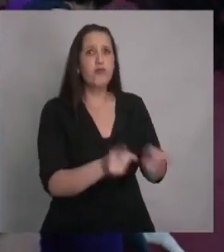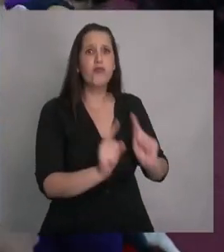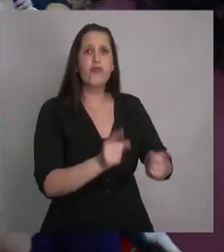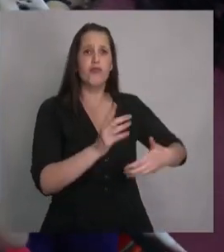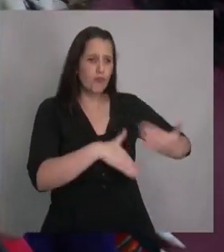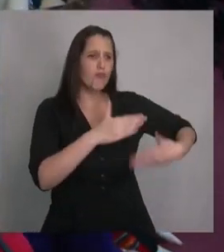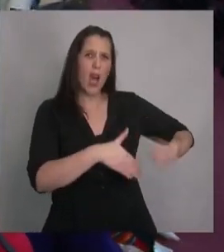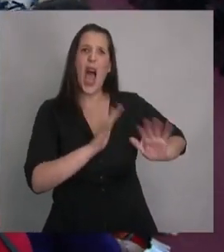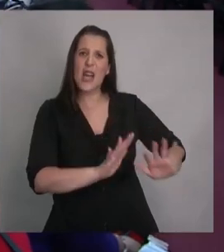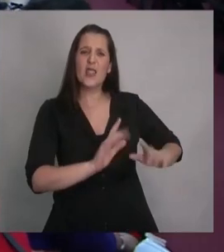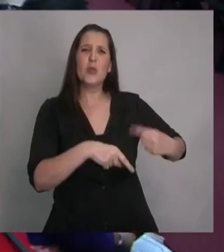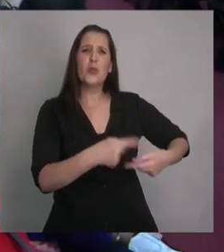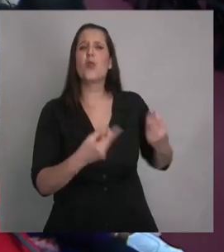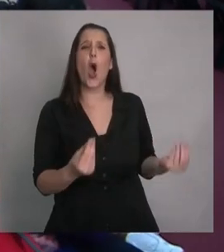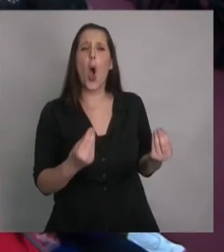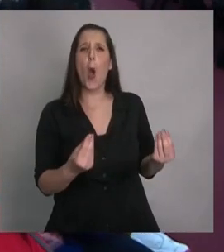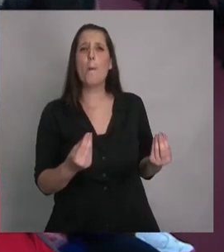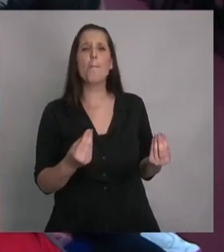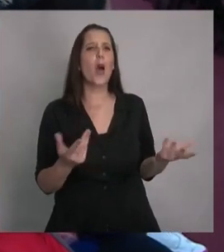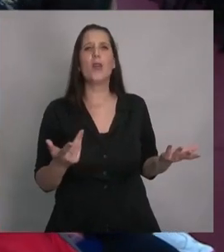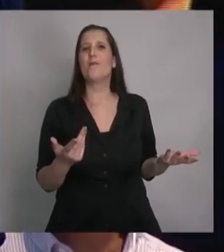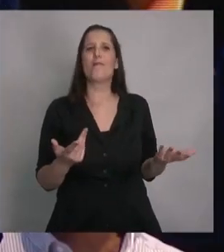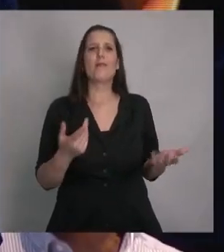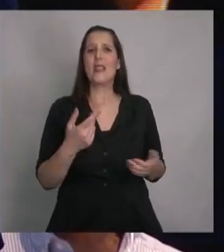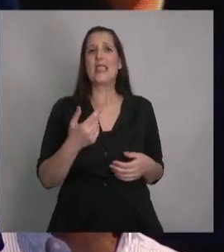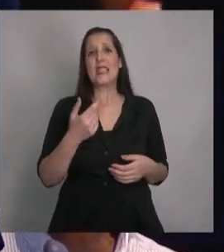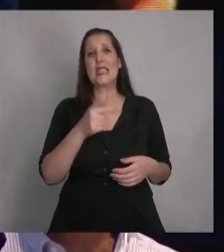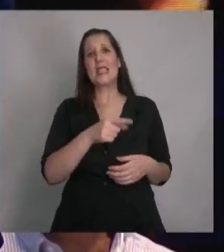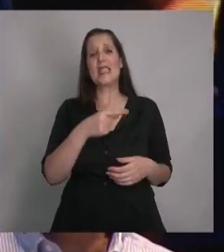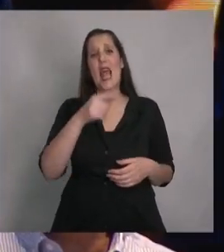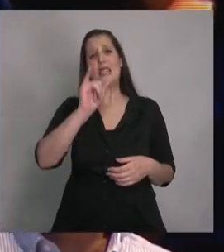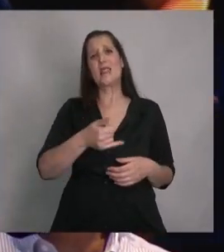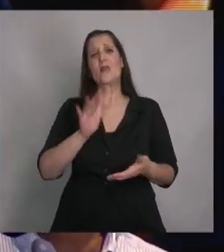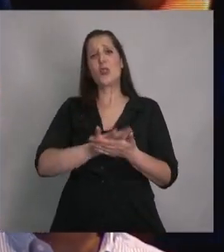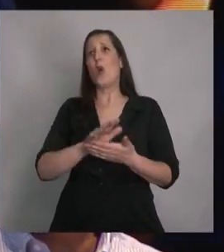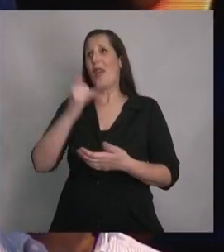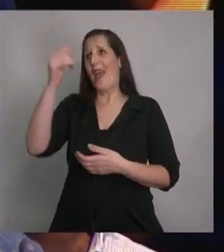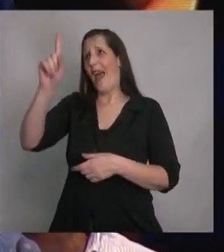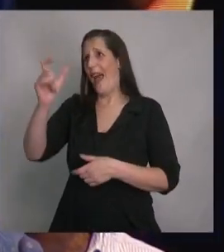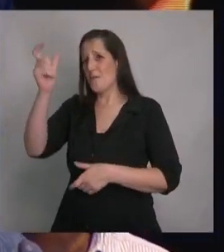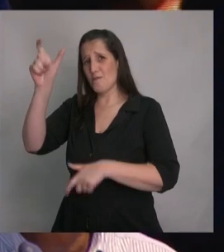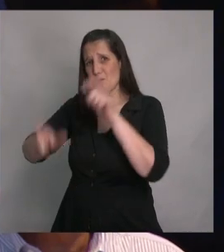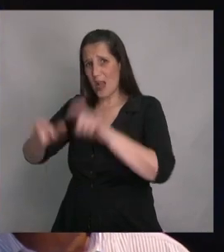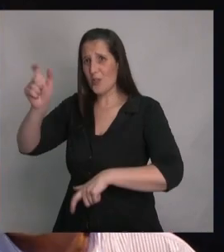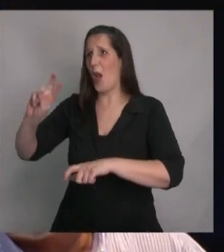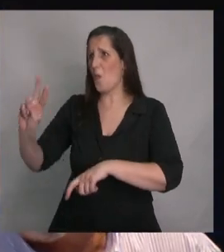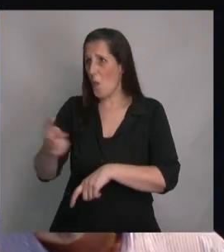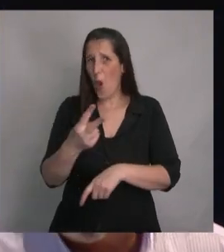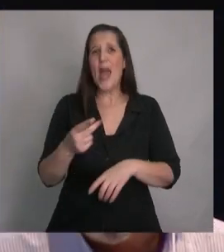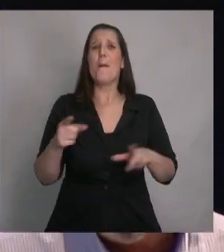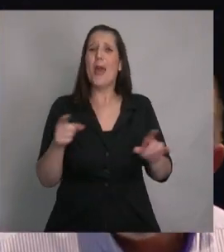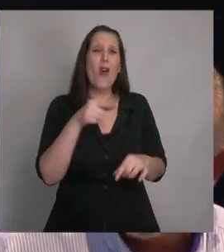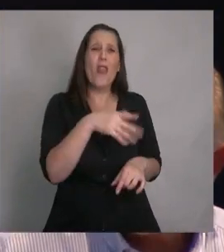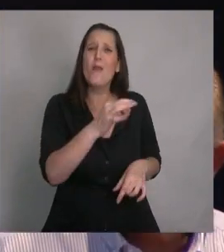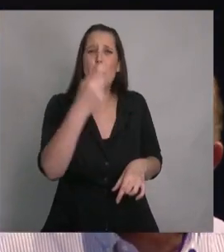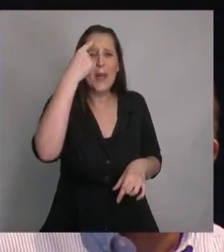progresismo es ligándolo no a los factores de la muerte la tanatospolítica sino a los factores de la vida